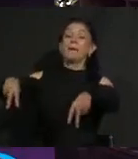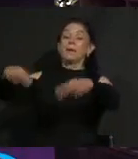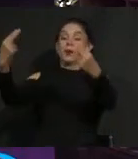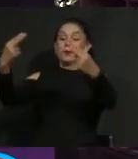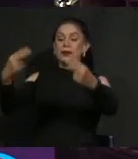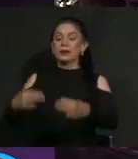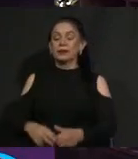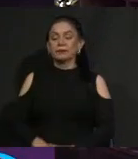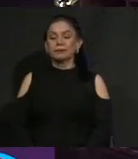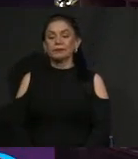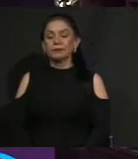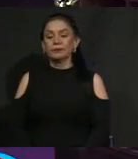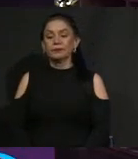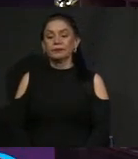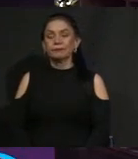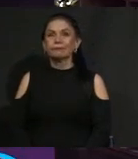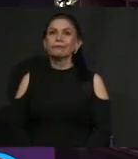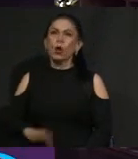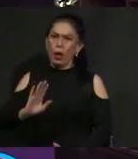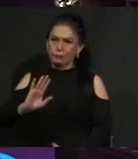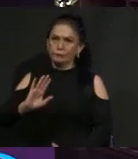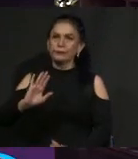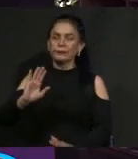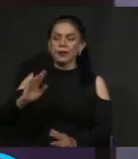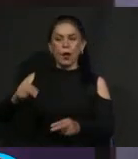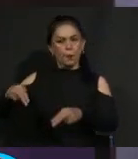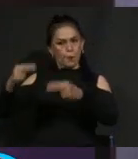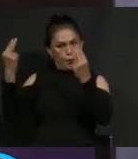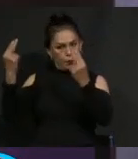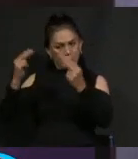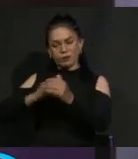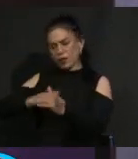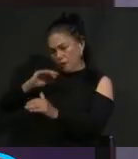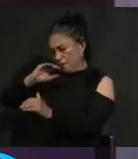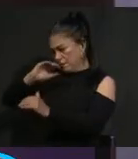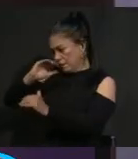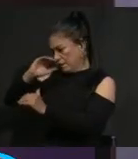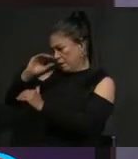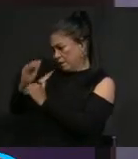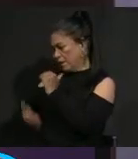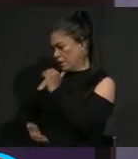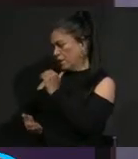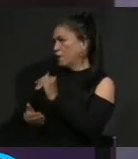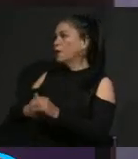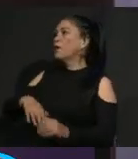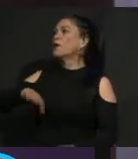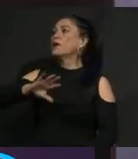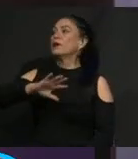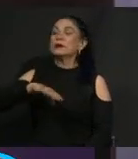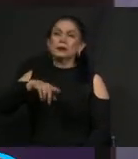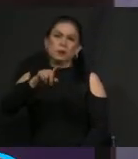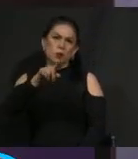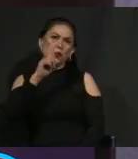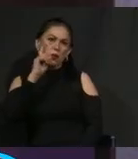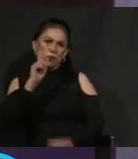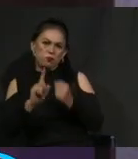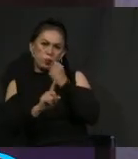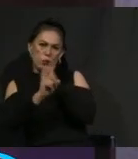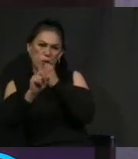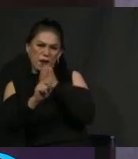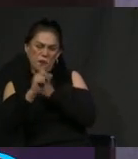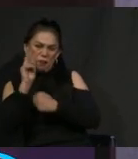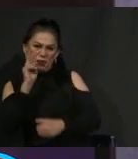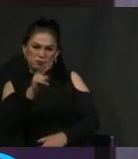despuesito de esto que pues todo mundo supo que hubo broncas con esta sección y que Oscar Burgos